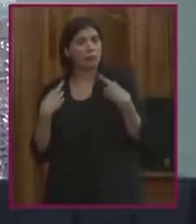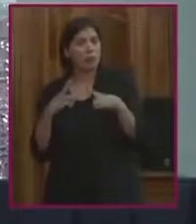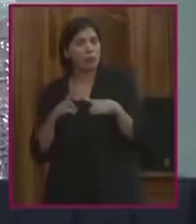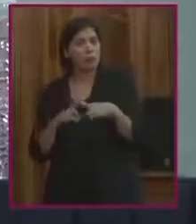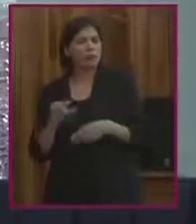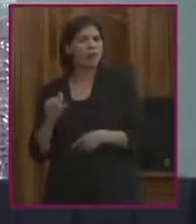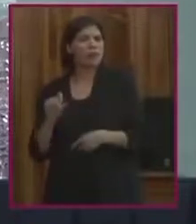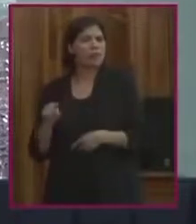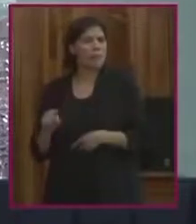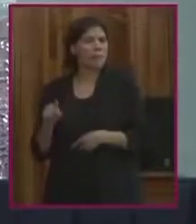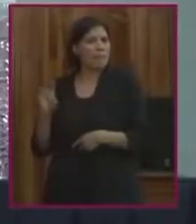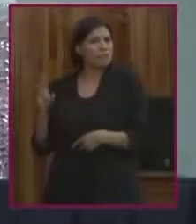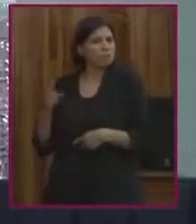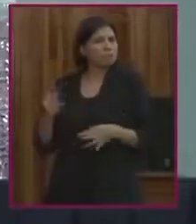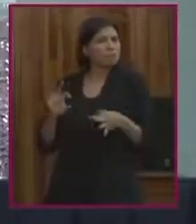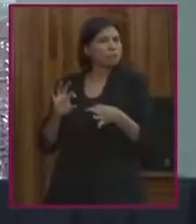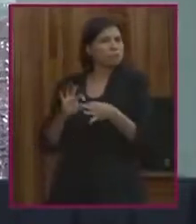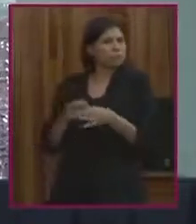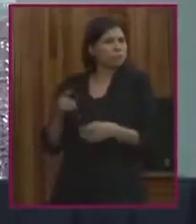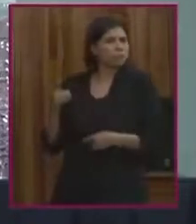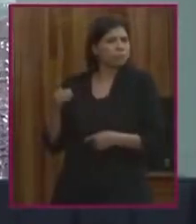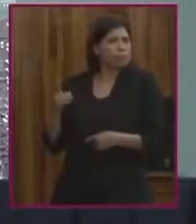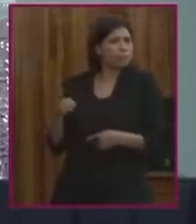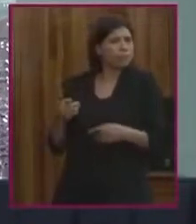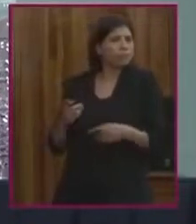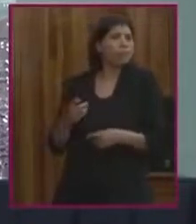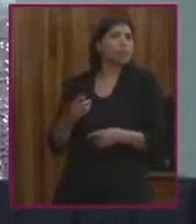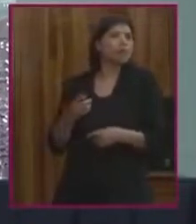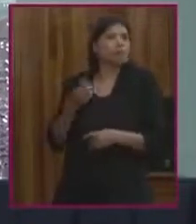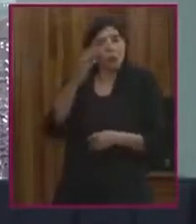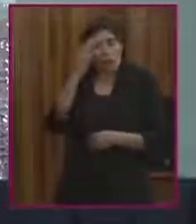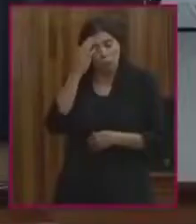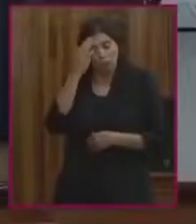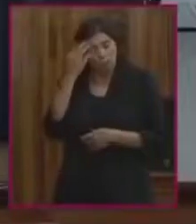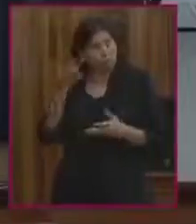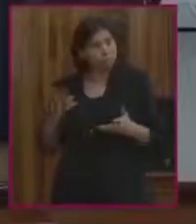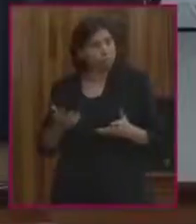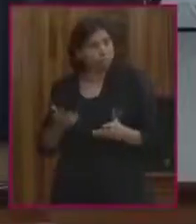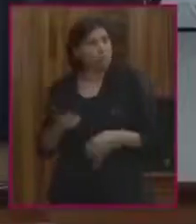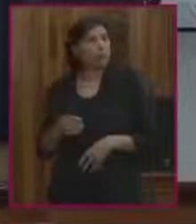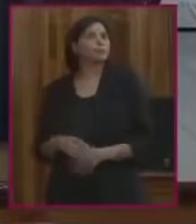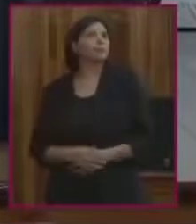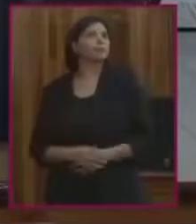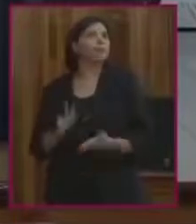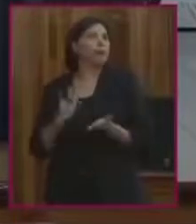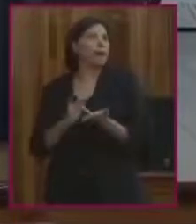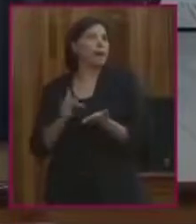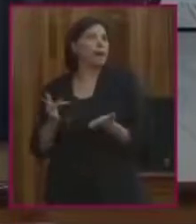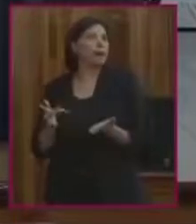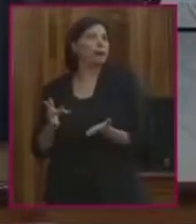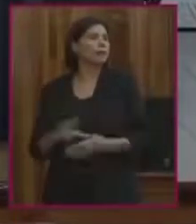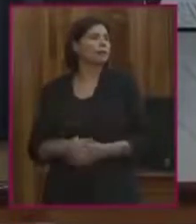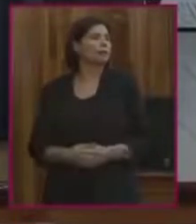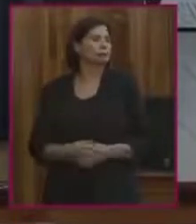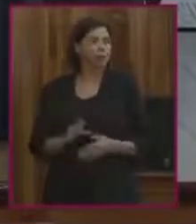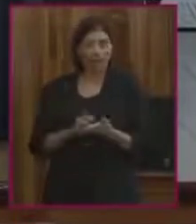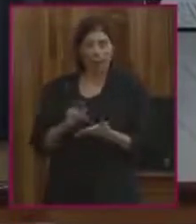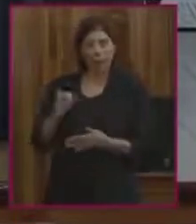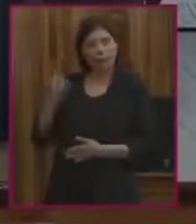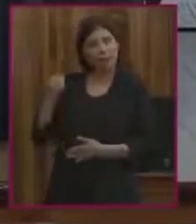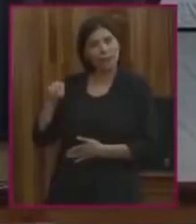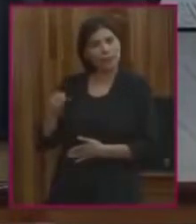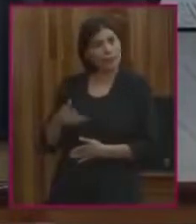están también produciendo conocimiento para la educación básica. Muchas gracias. Gracias, Inés. Pues bueno, ahí están